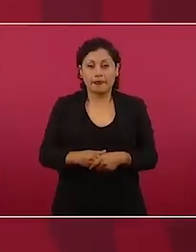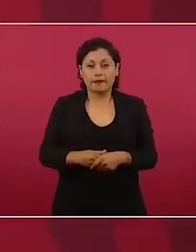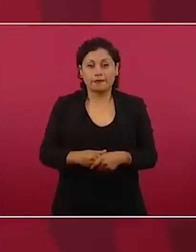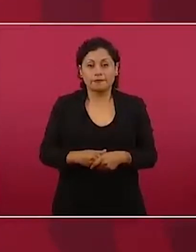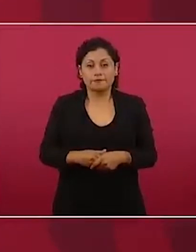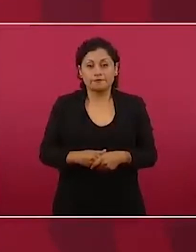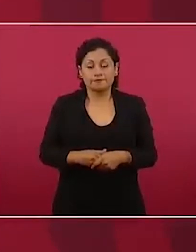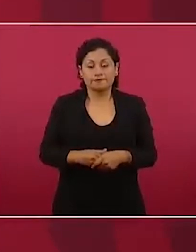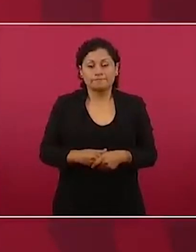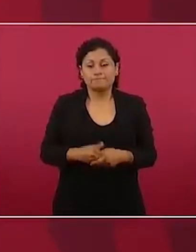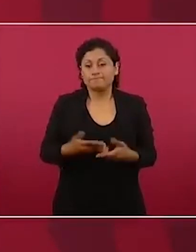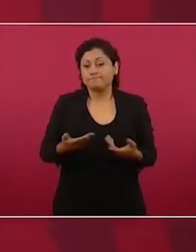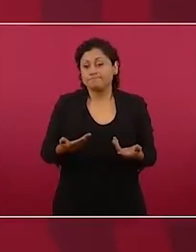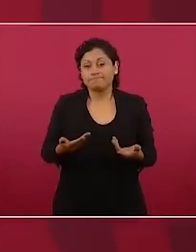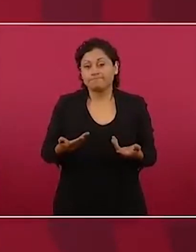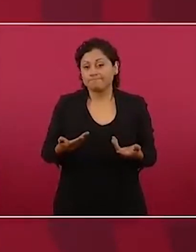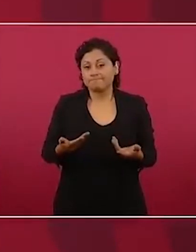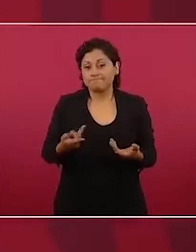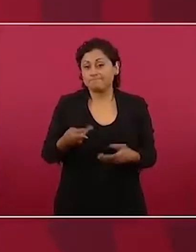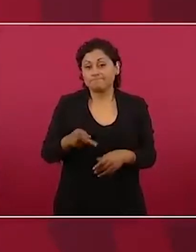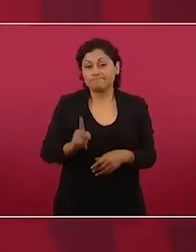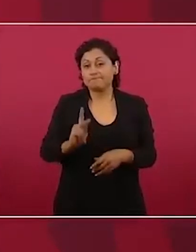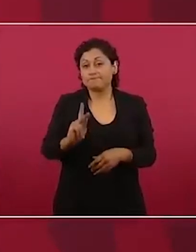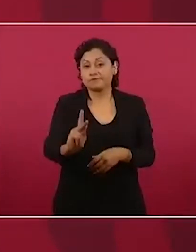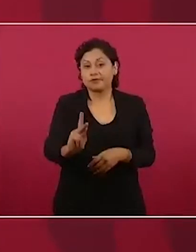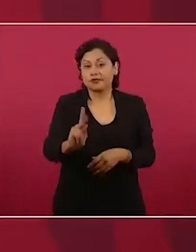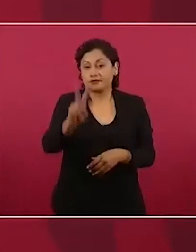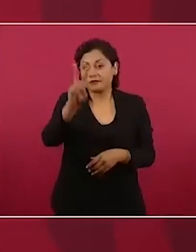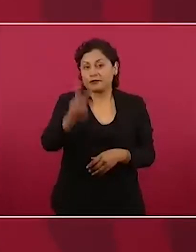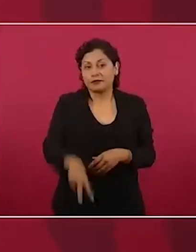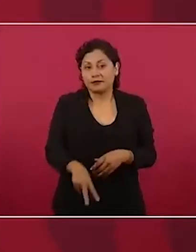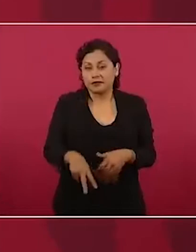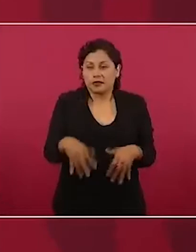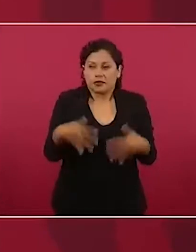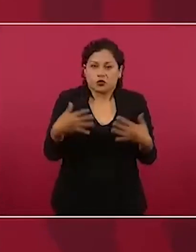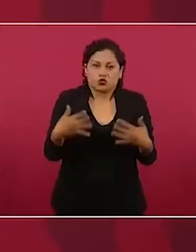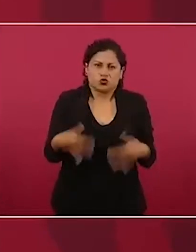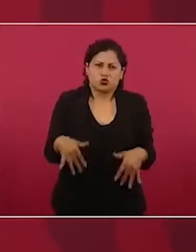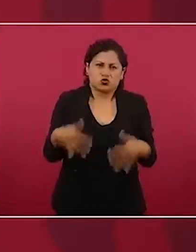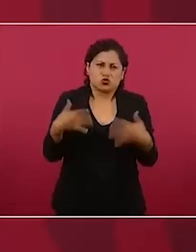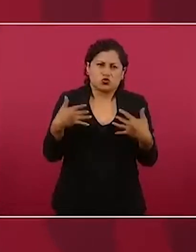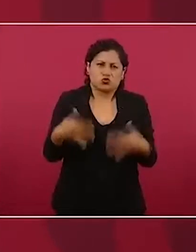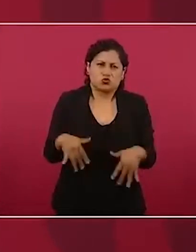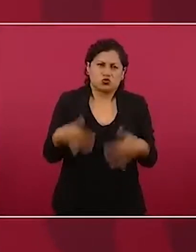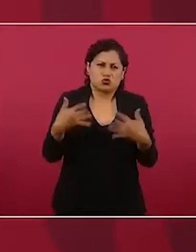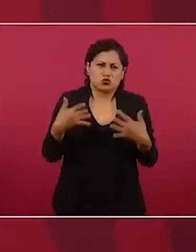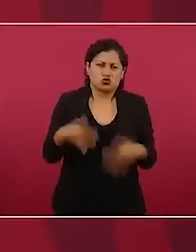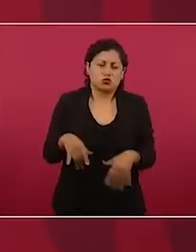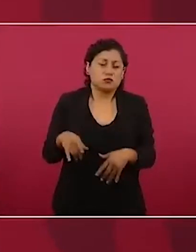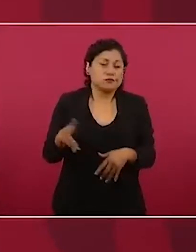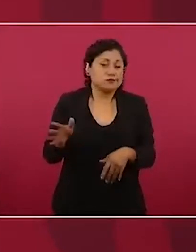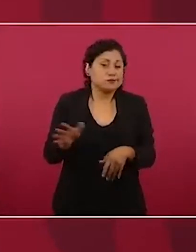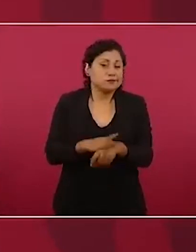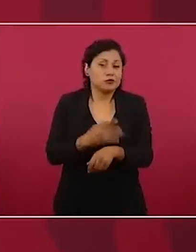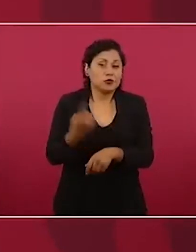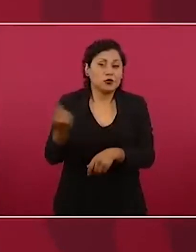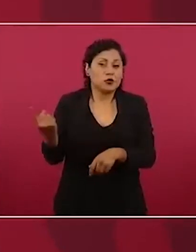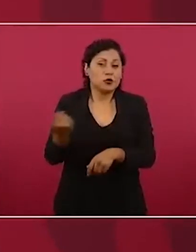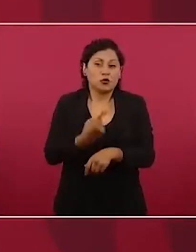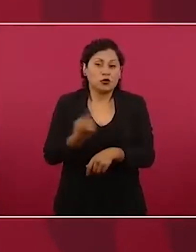sin embargo fue muy decepcionante el que lo estén